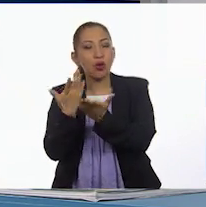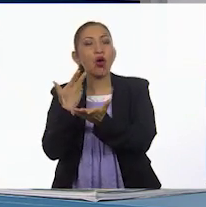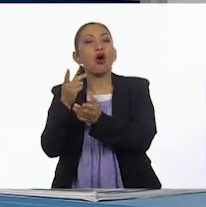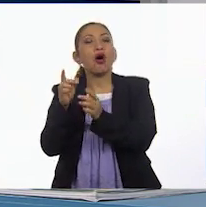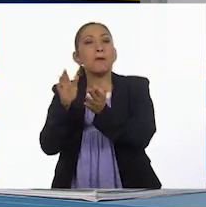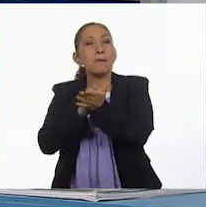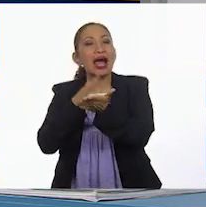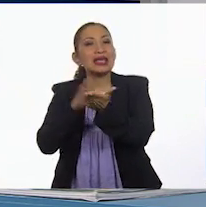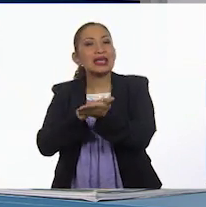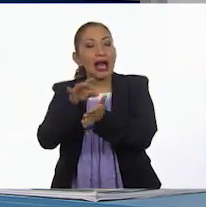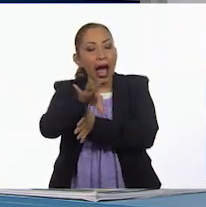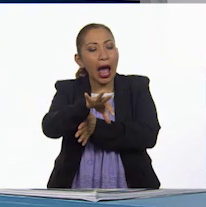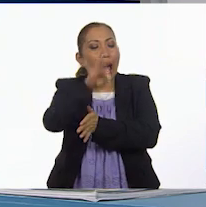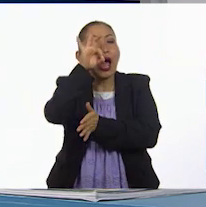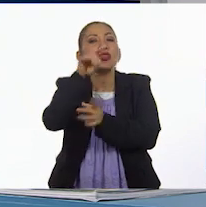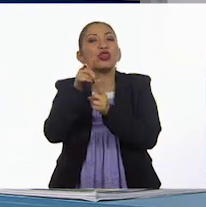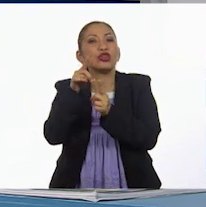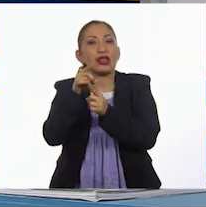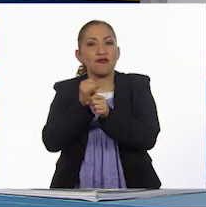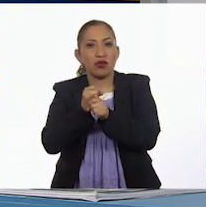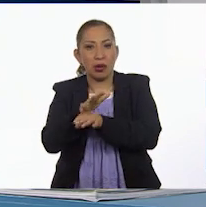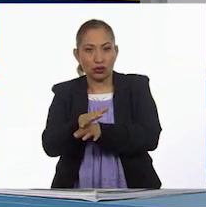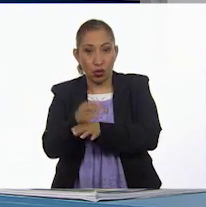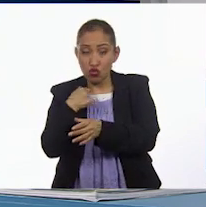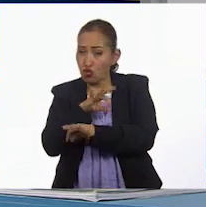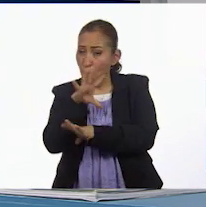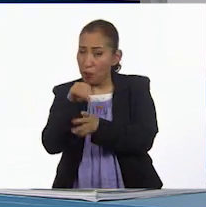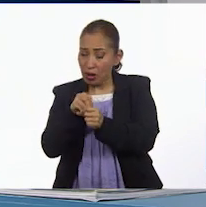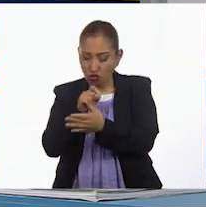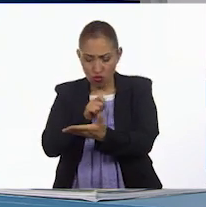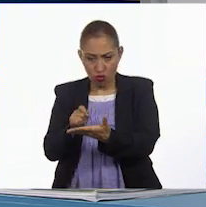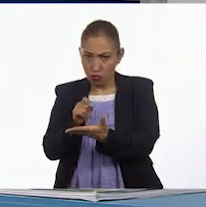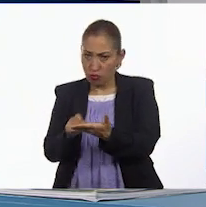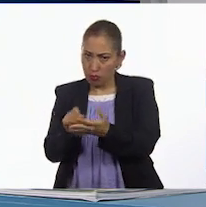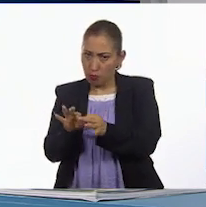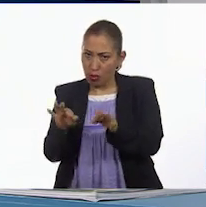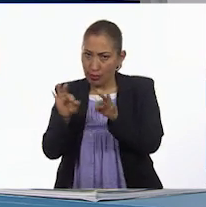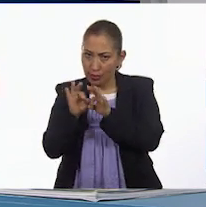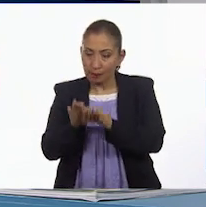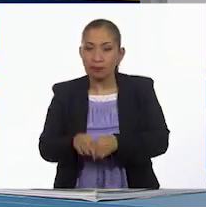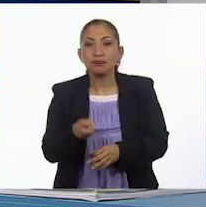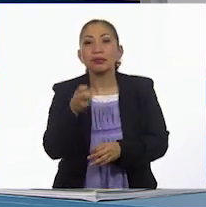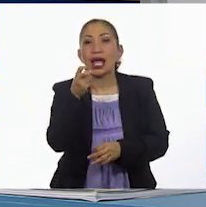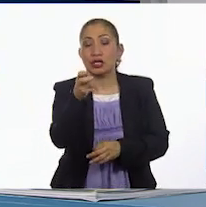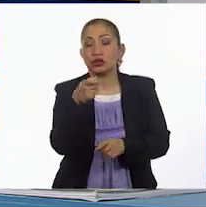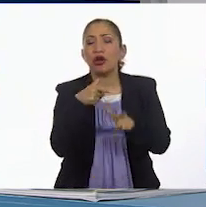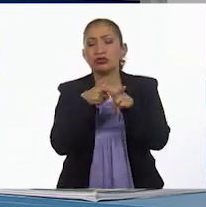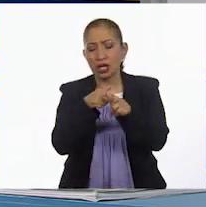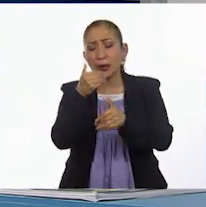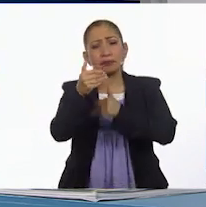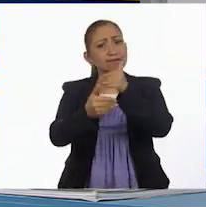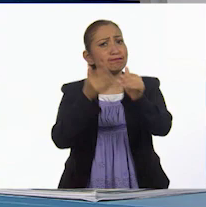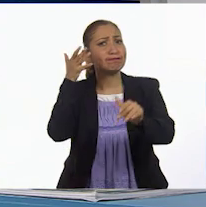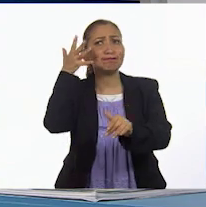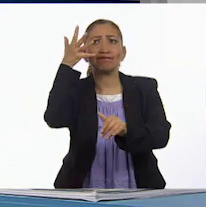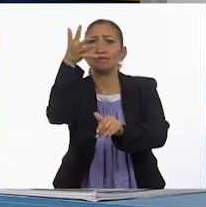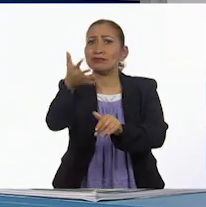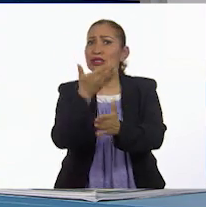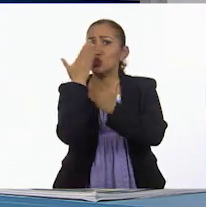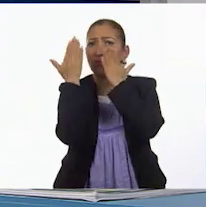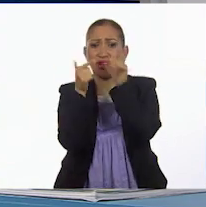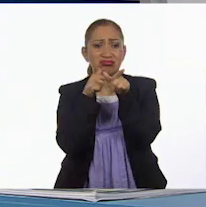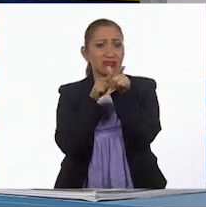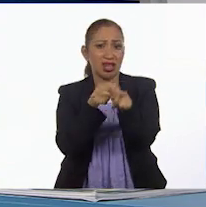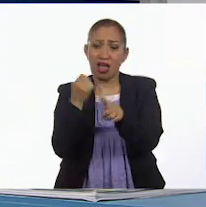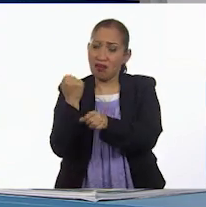hacerlo y conforme lo vayas practicando, después se te va a hacer muy fácil. Como dice María, esto ya va a continuar para siempre y en la medida